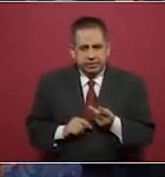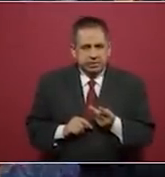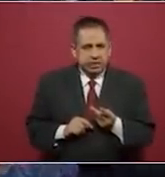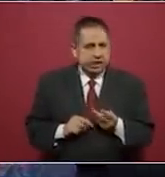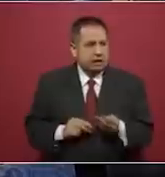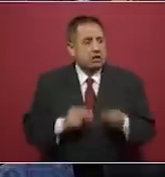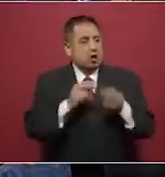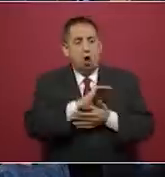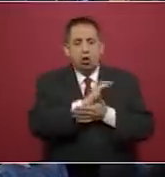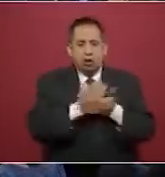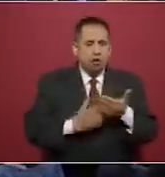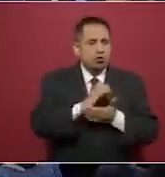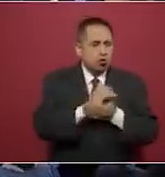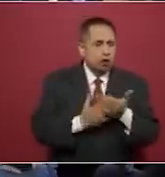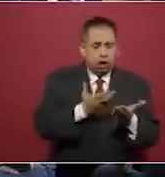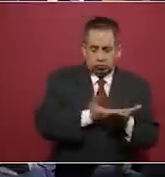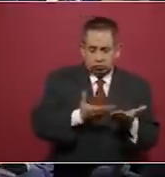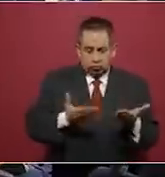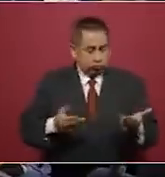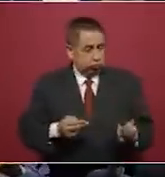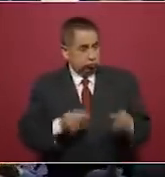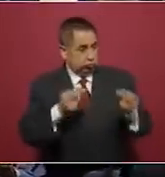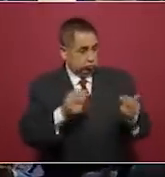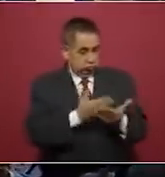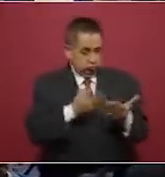licitaciones d